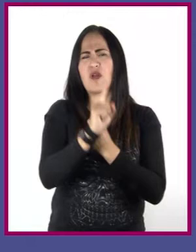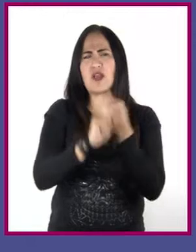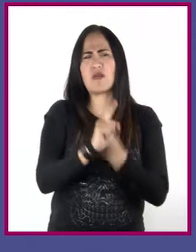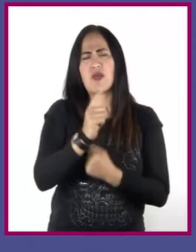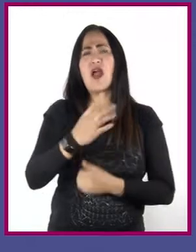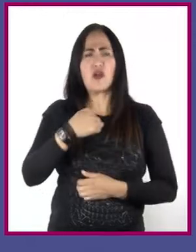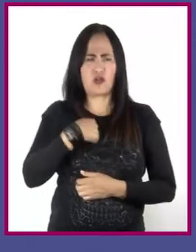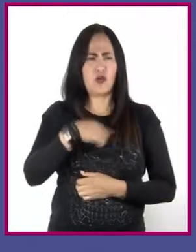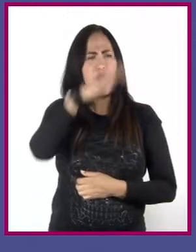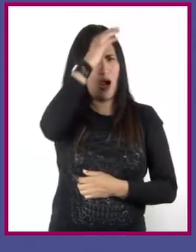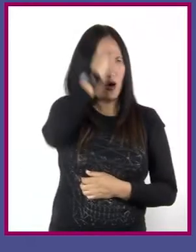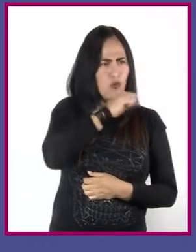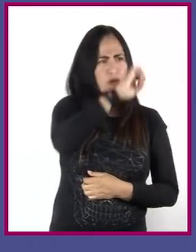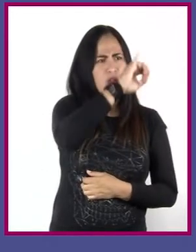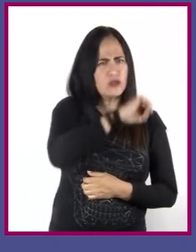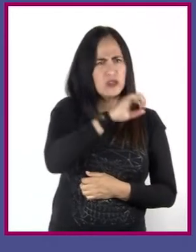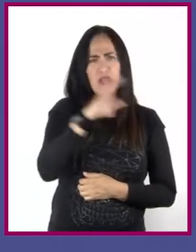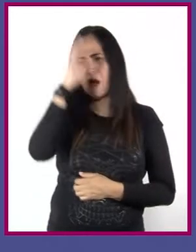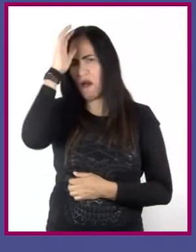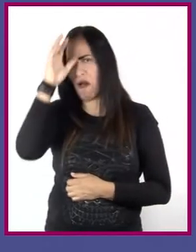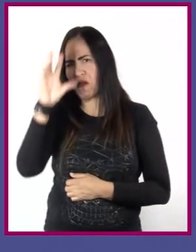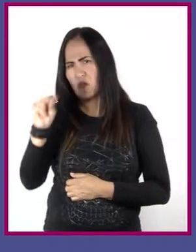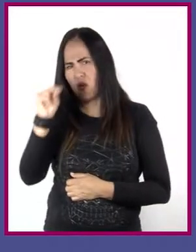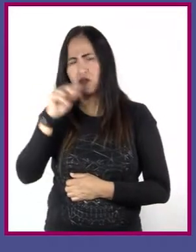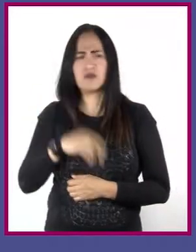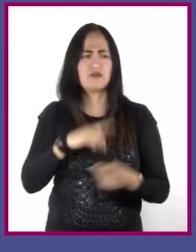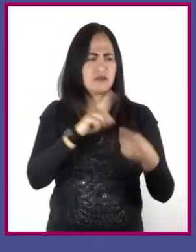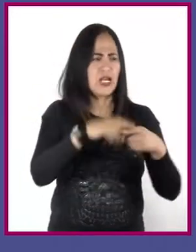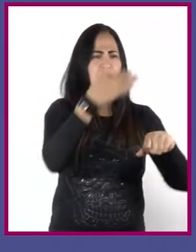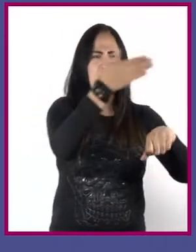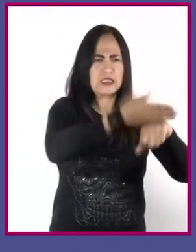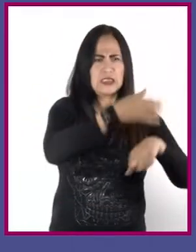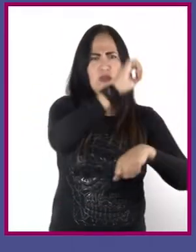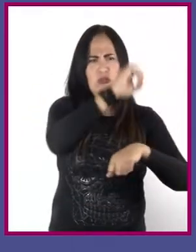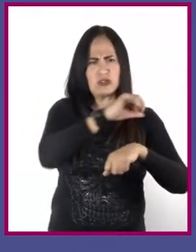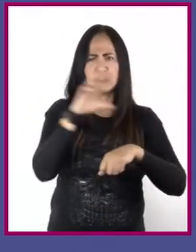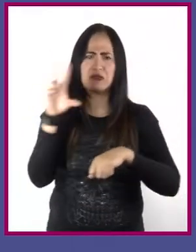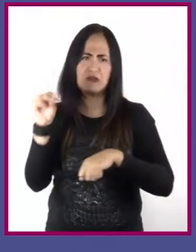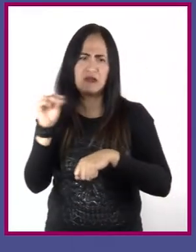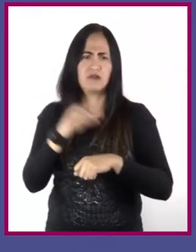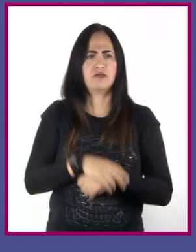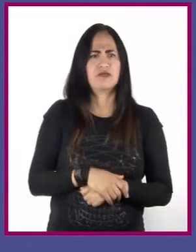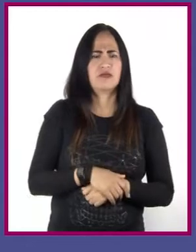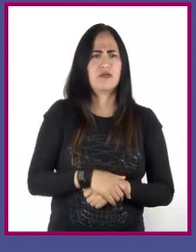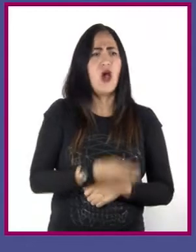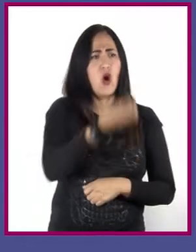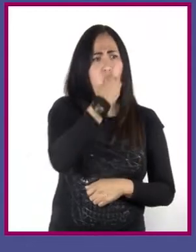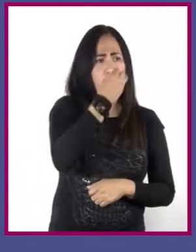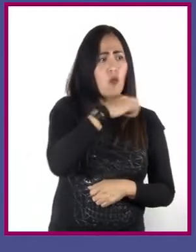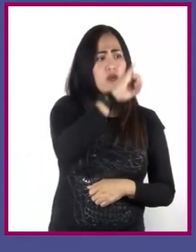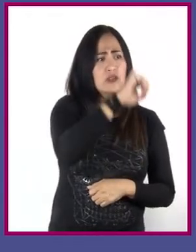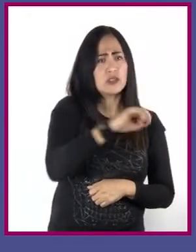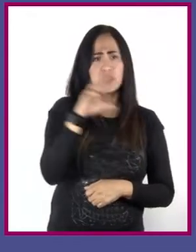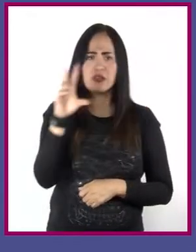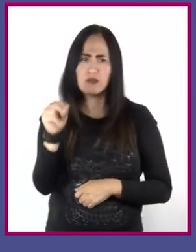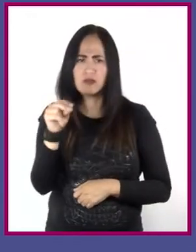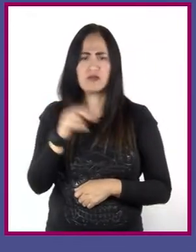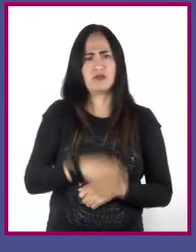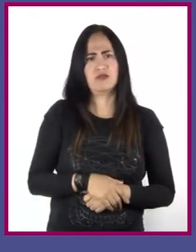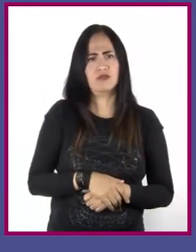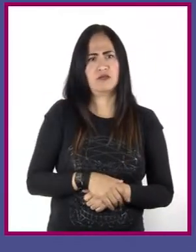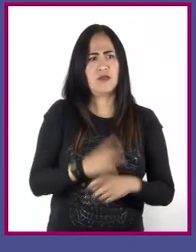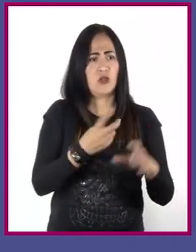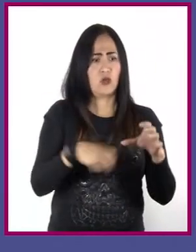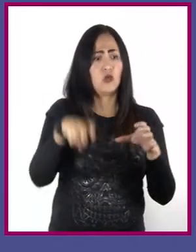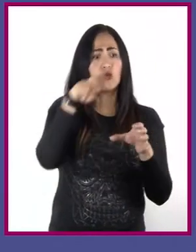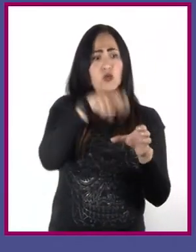dices estoy de acuerdo o no estoy de acuerdo. ¿Te castigo o no te castigo? ¿Me lo como o no me lo como? ¿Me